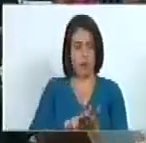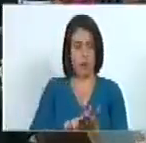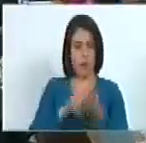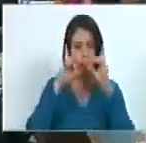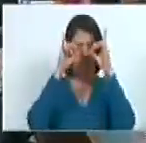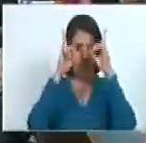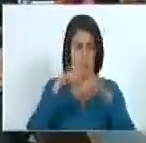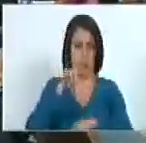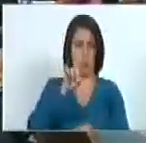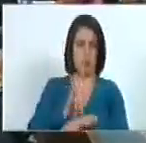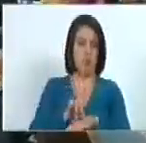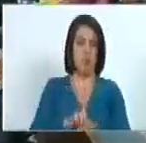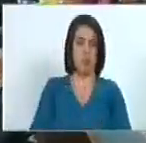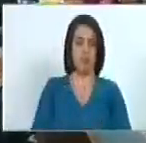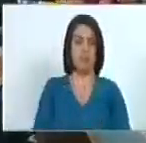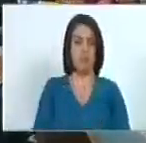unanimidad.